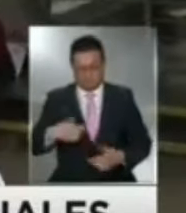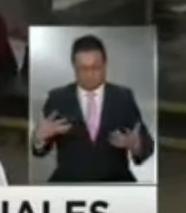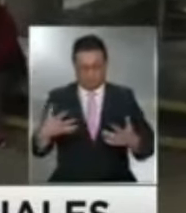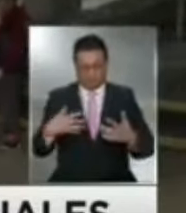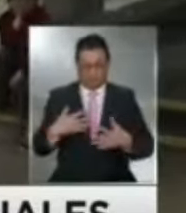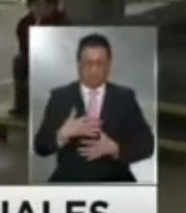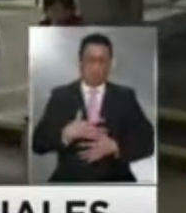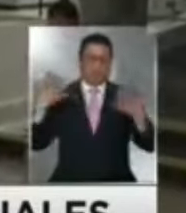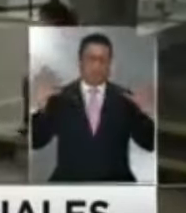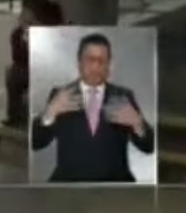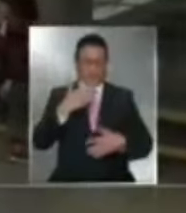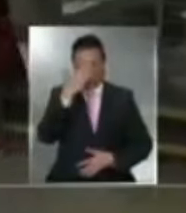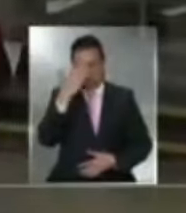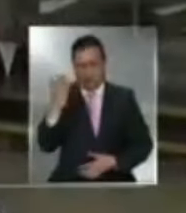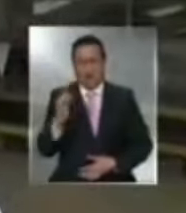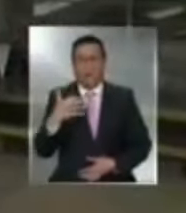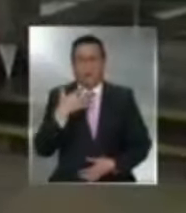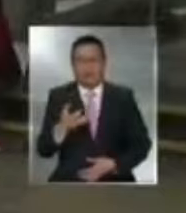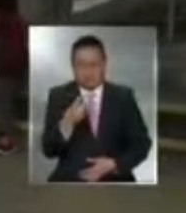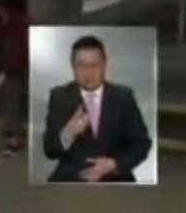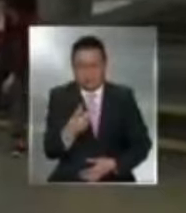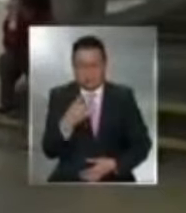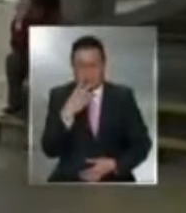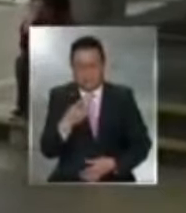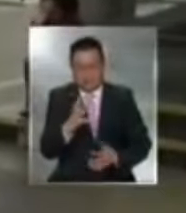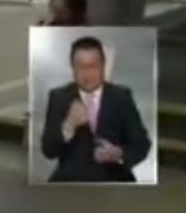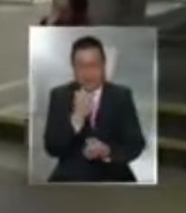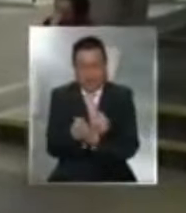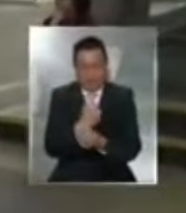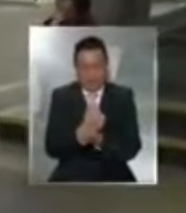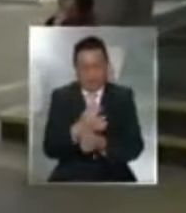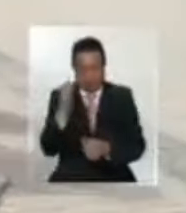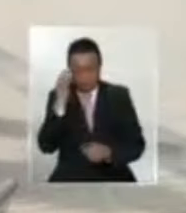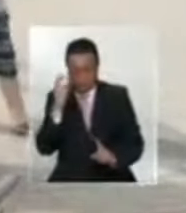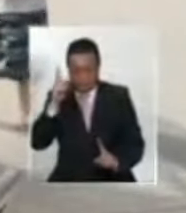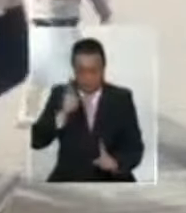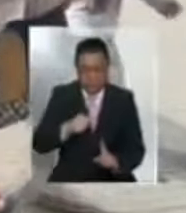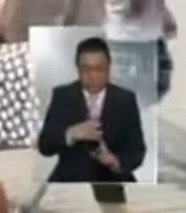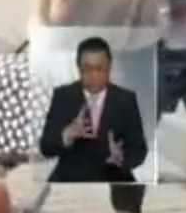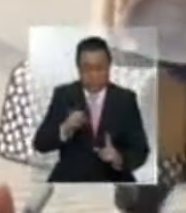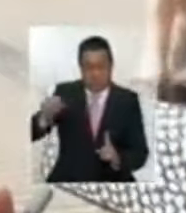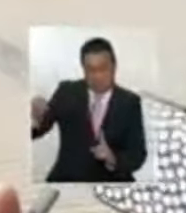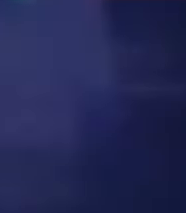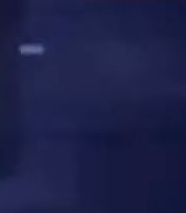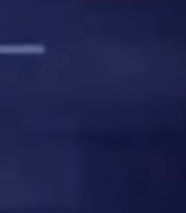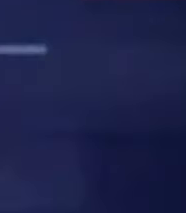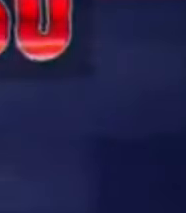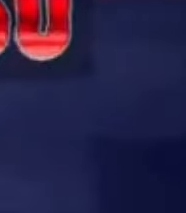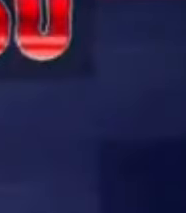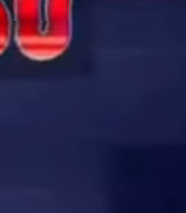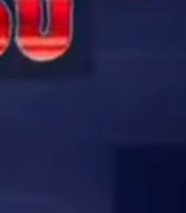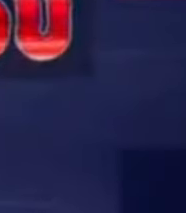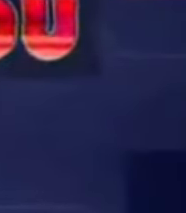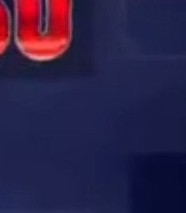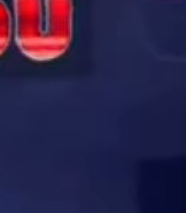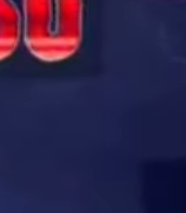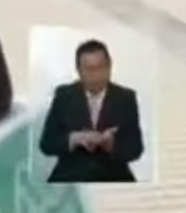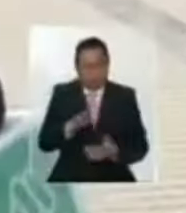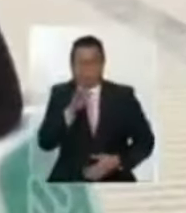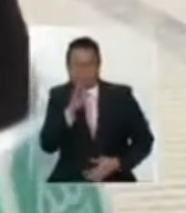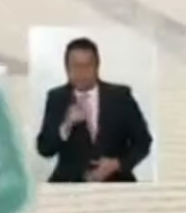horrible. ¿Por qué? Horrible, porque se ve, no sé, ¿será el carabinero que tiene la mujer así? La maltrataron, la botaron. ¿Es verdadera o